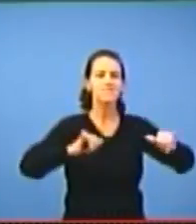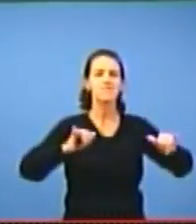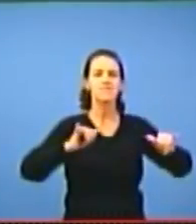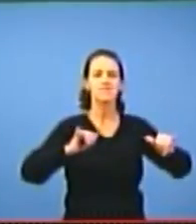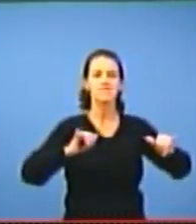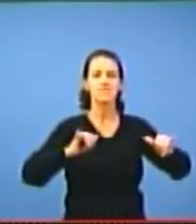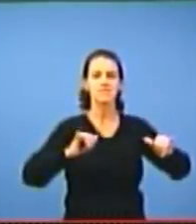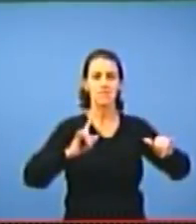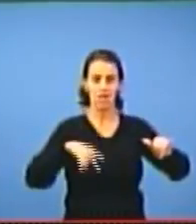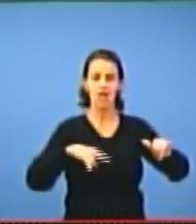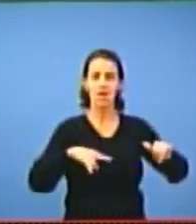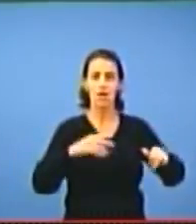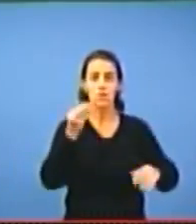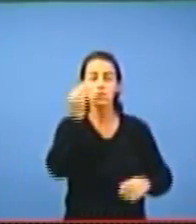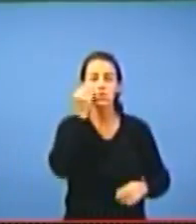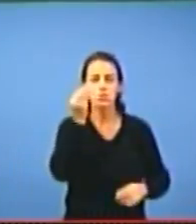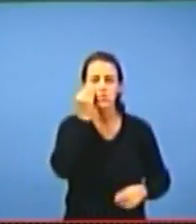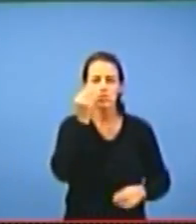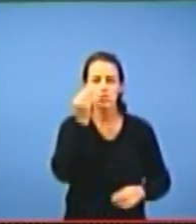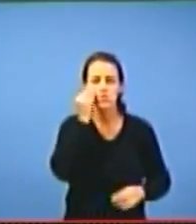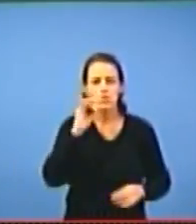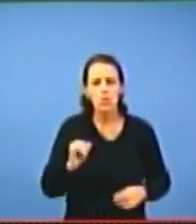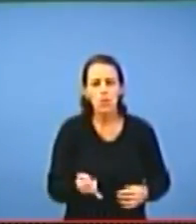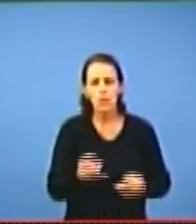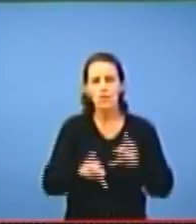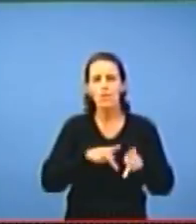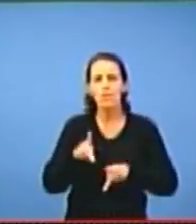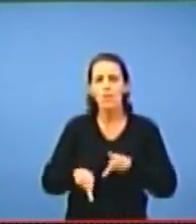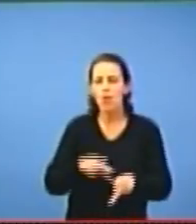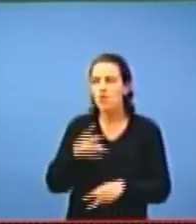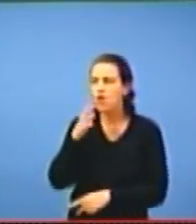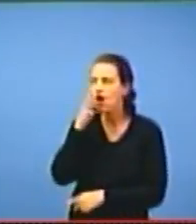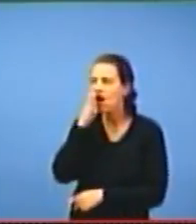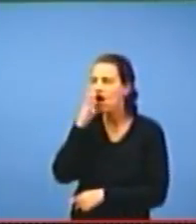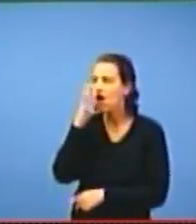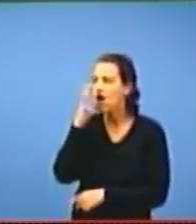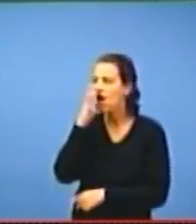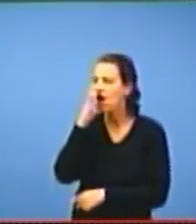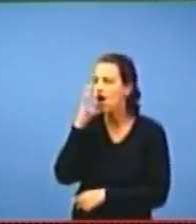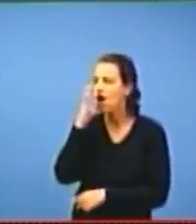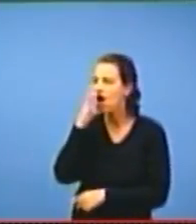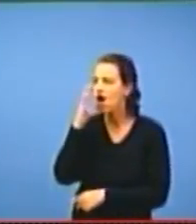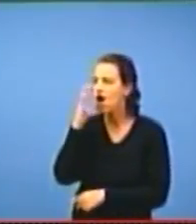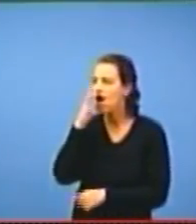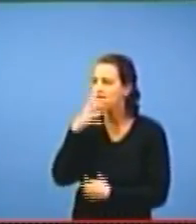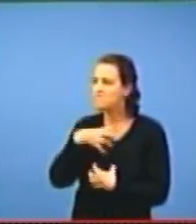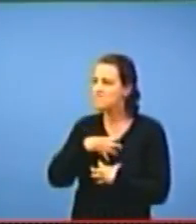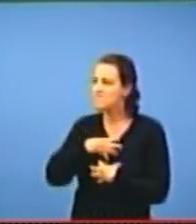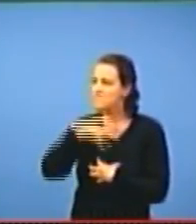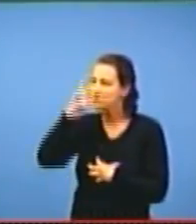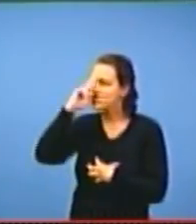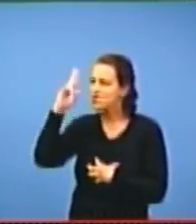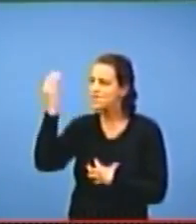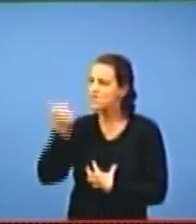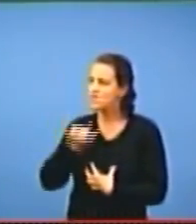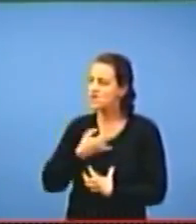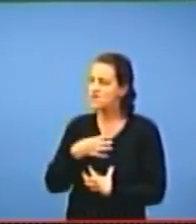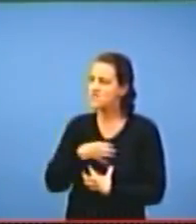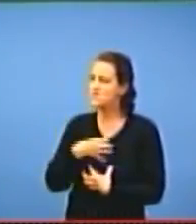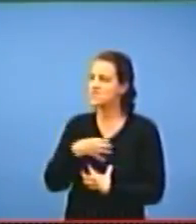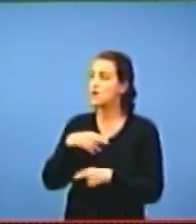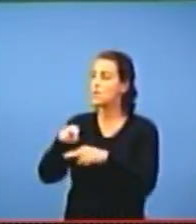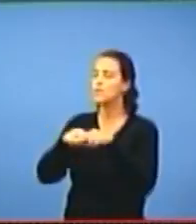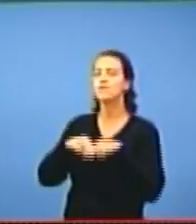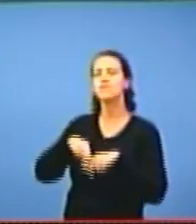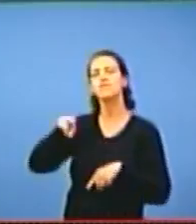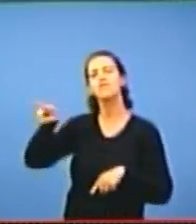dice el Señor. Era una oportunidad para que el pueblo escuchar la voz del Señor y tener